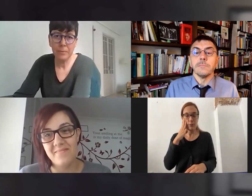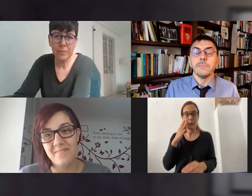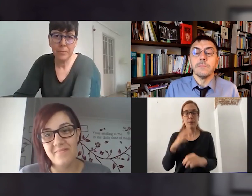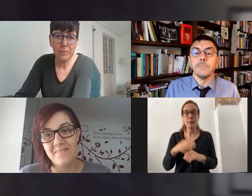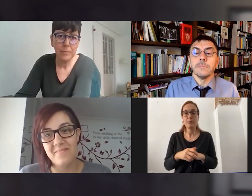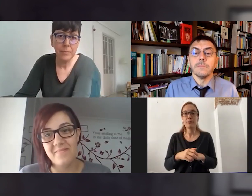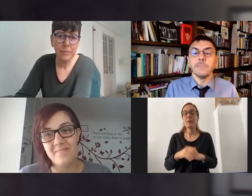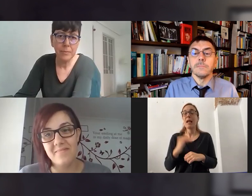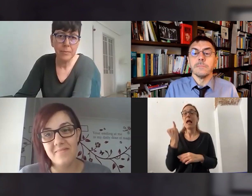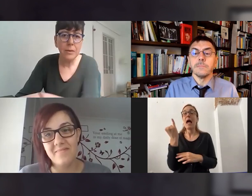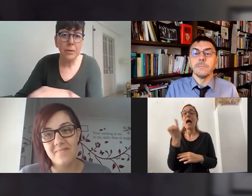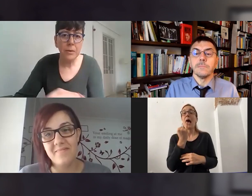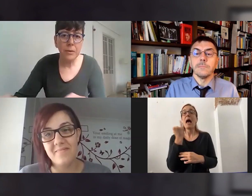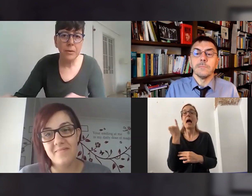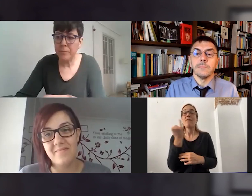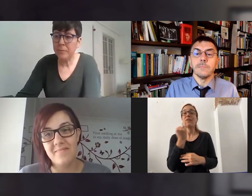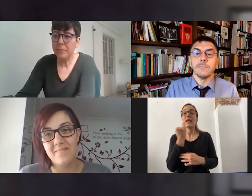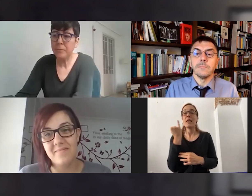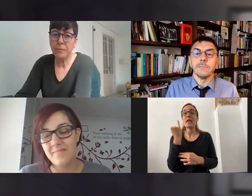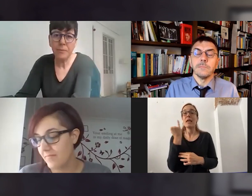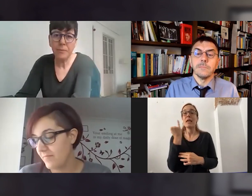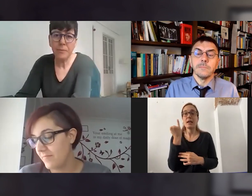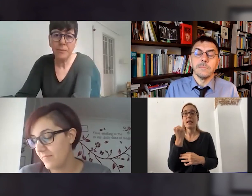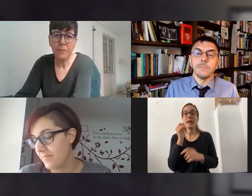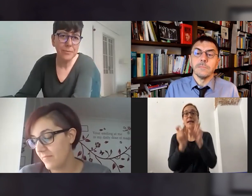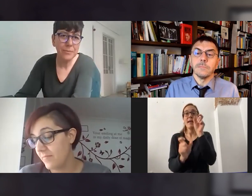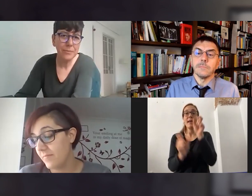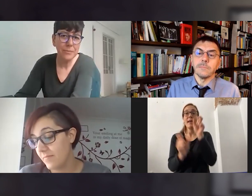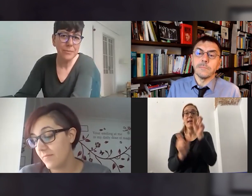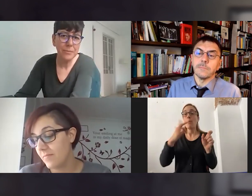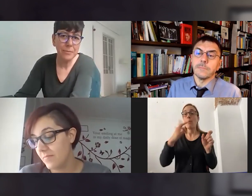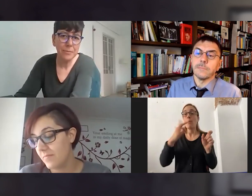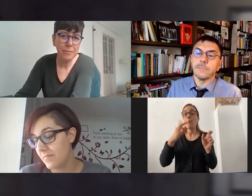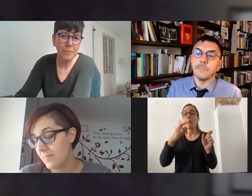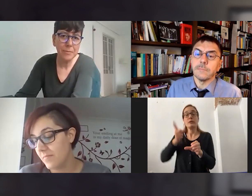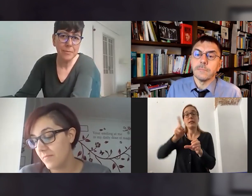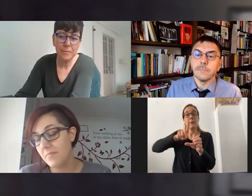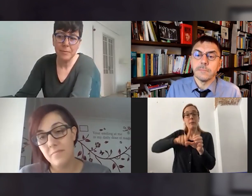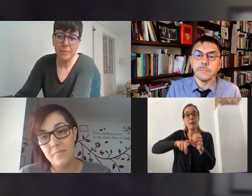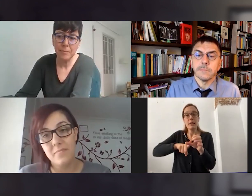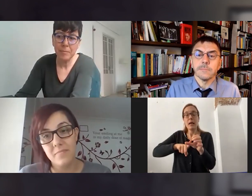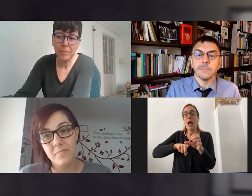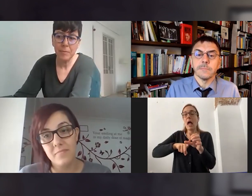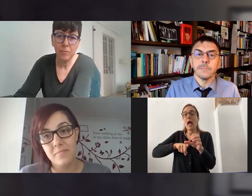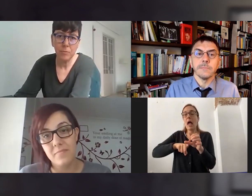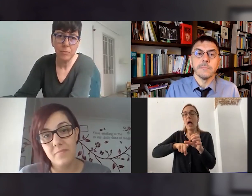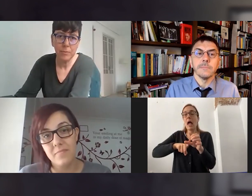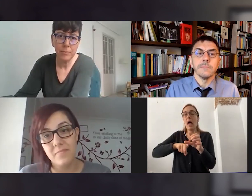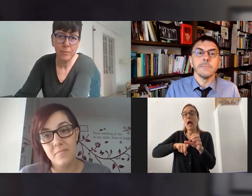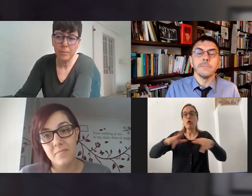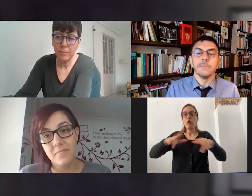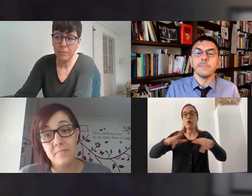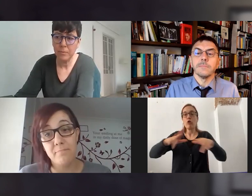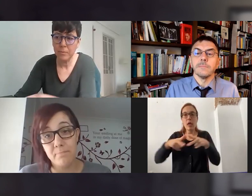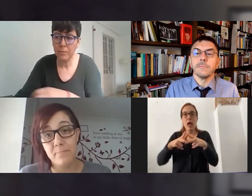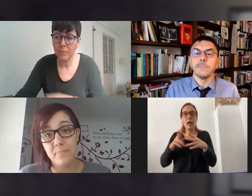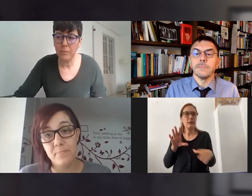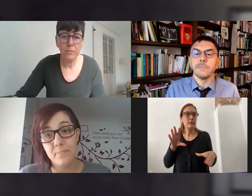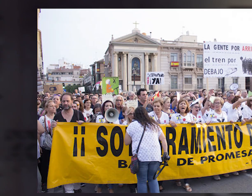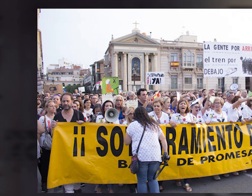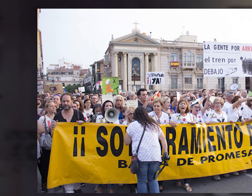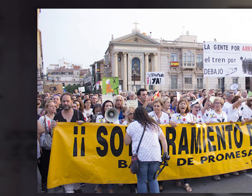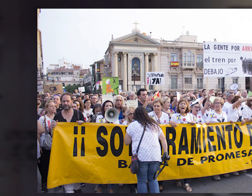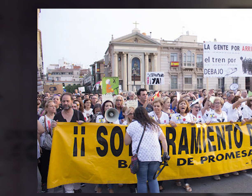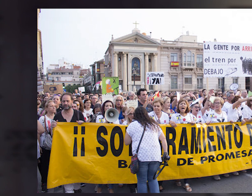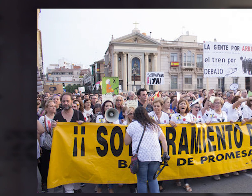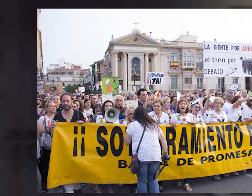gente de Podemos se implica en el tejido social, hace trabajo social, a veces sin recibir una consigna. Yo recuerdo cuando aquí en